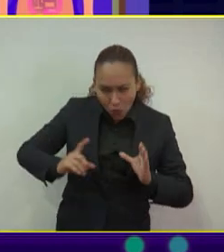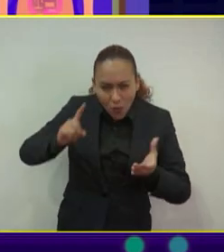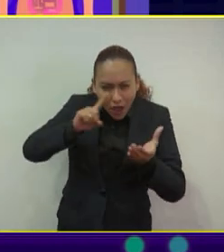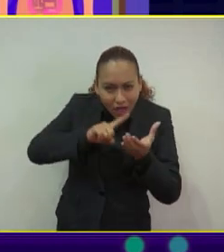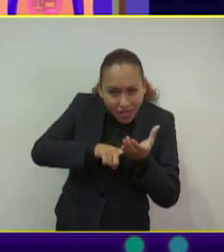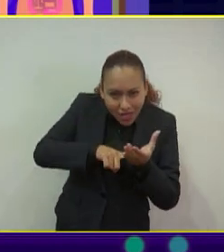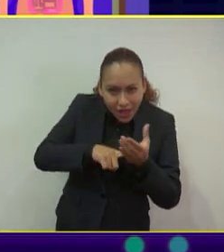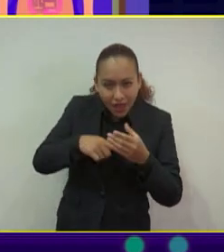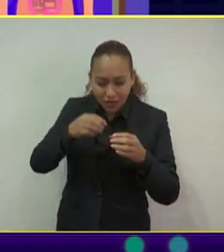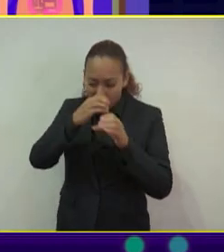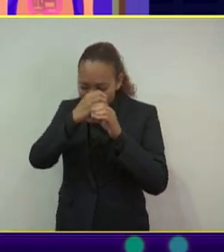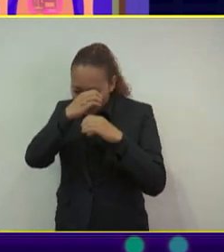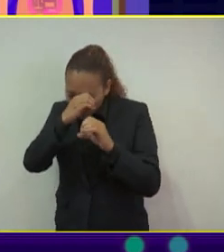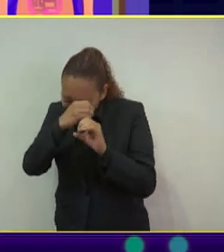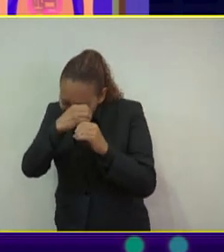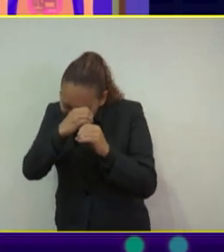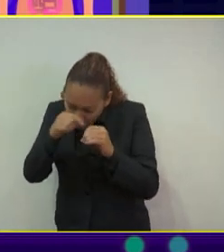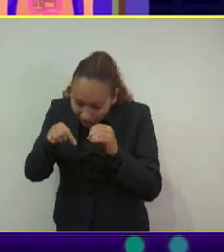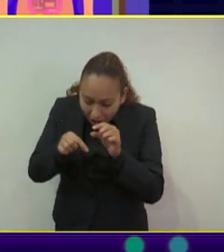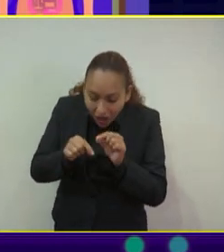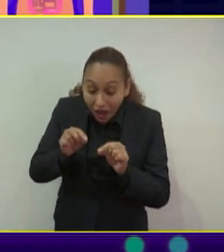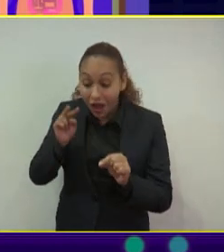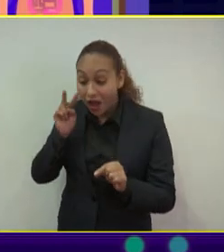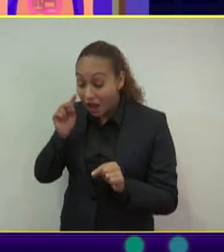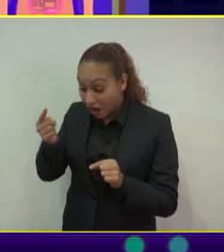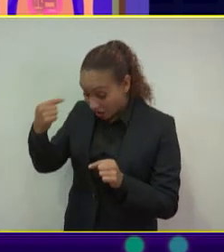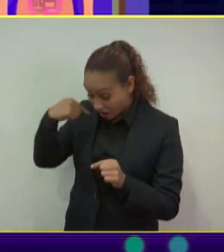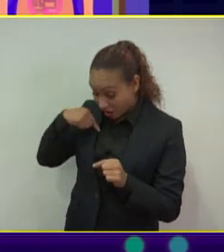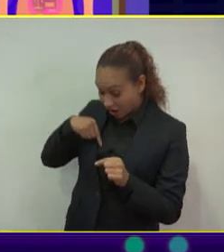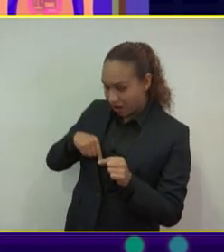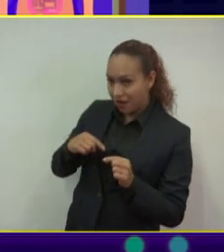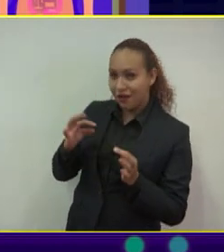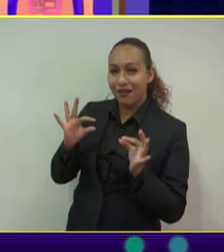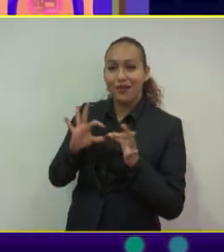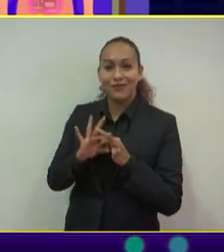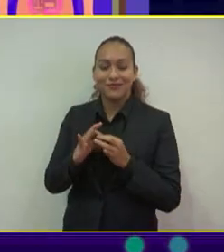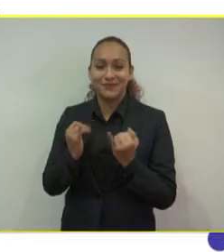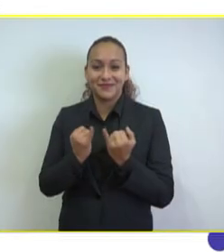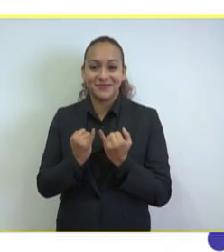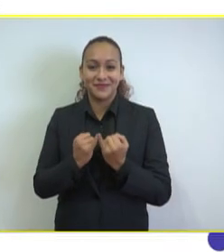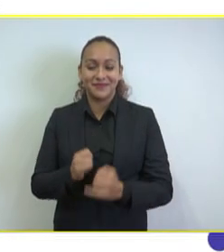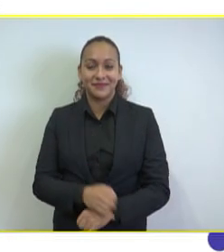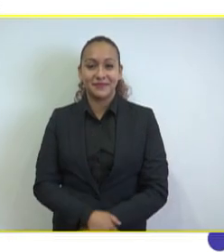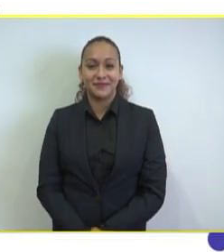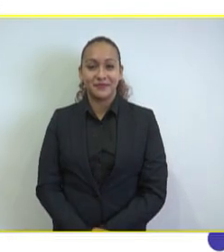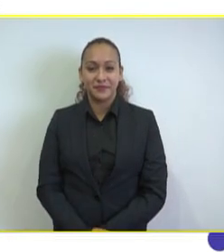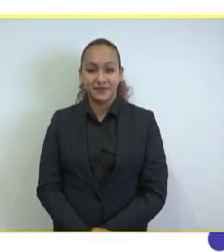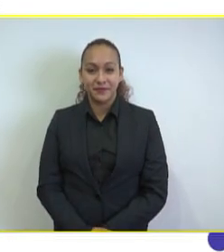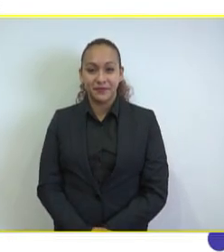observar, observar con microscopios, y también en cómo nos ayudan.